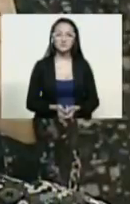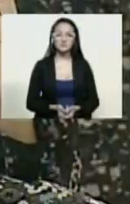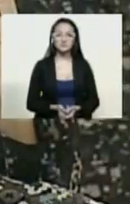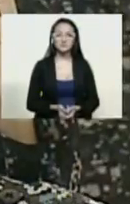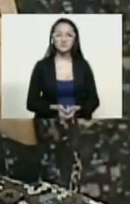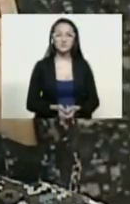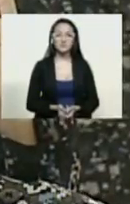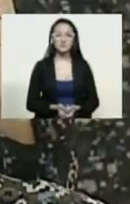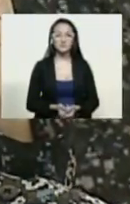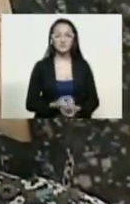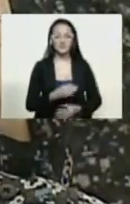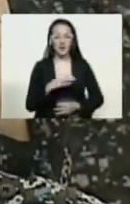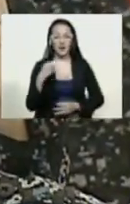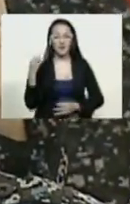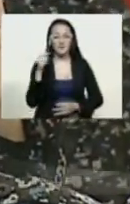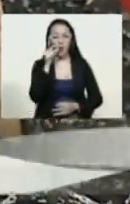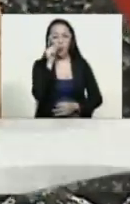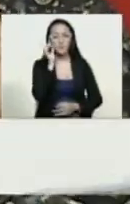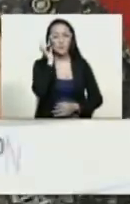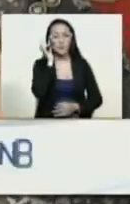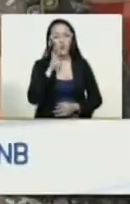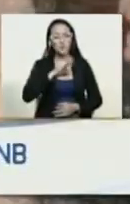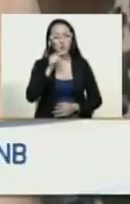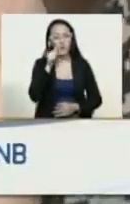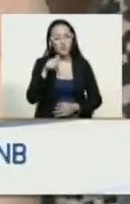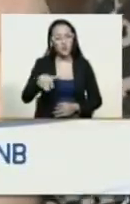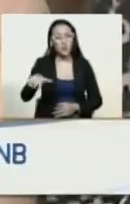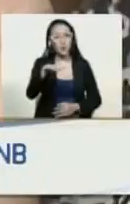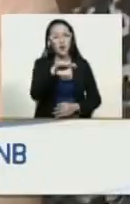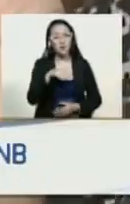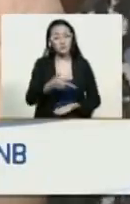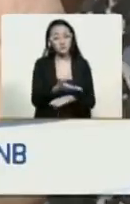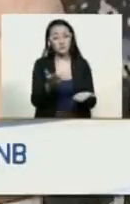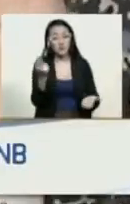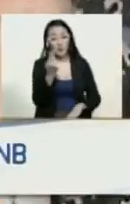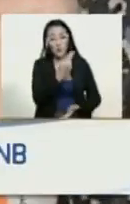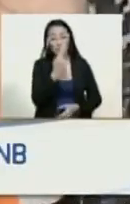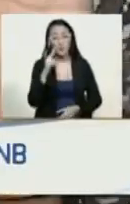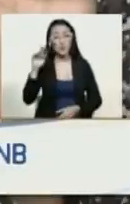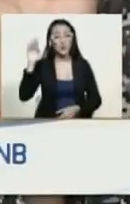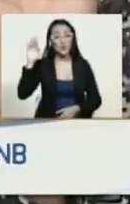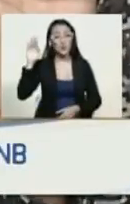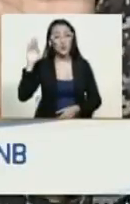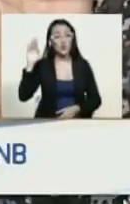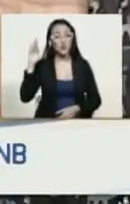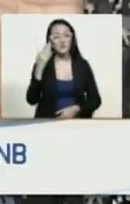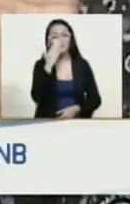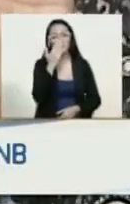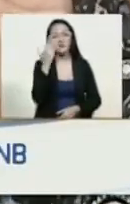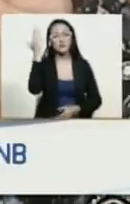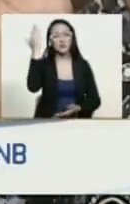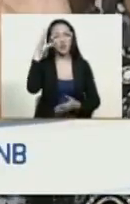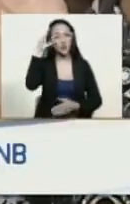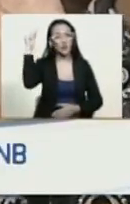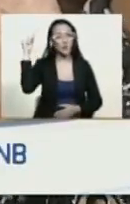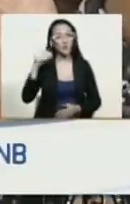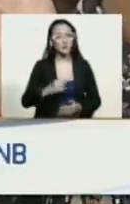desde el alma de hombres y mujeres del pueblo. Juran ustedes, ante Dios y la